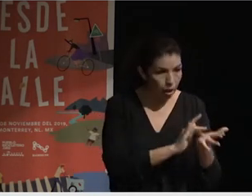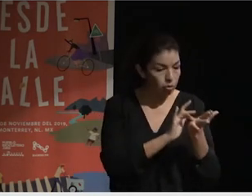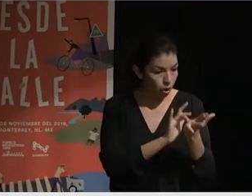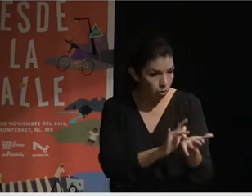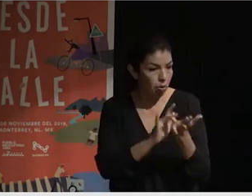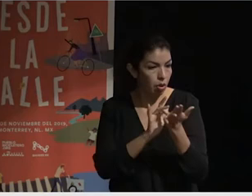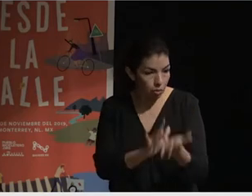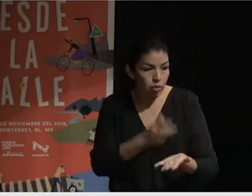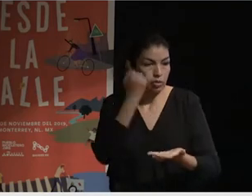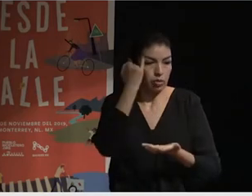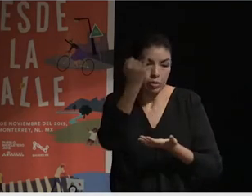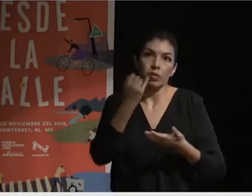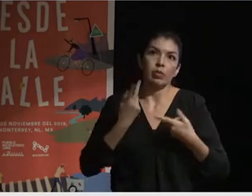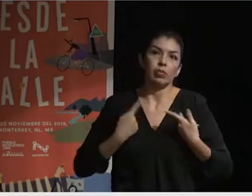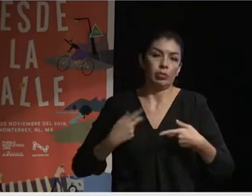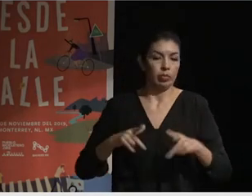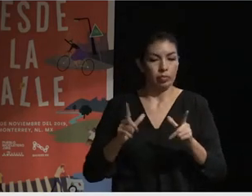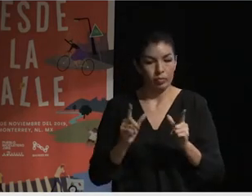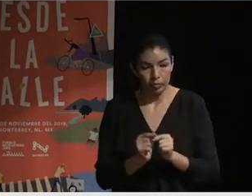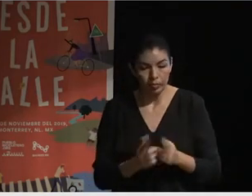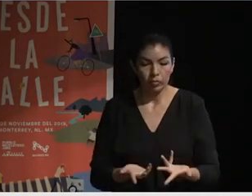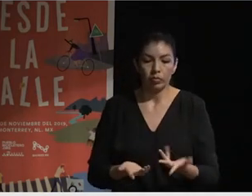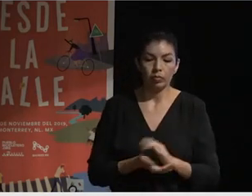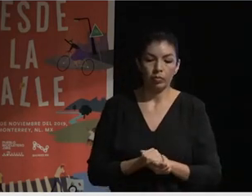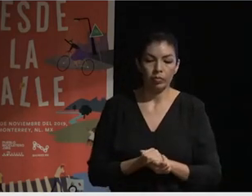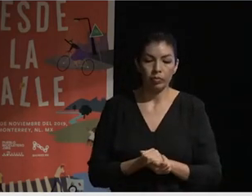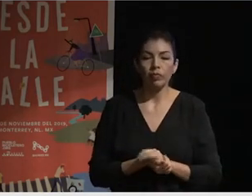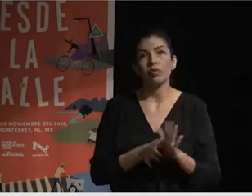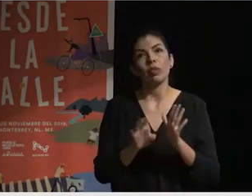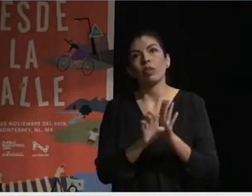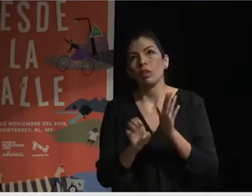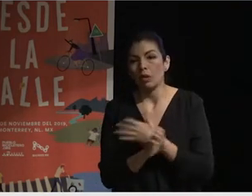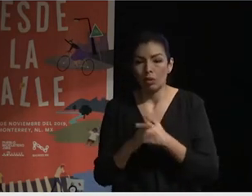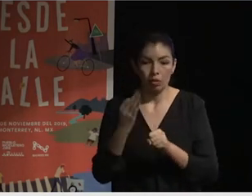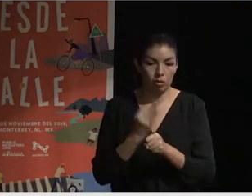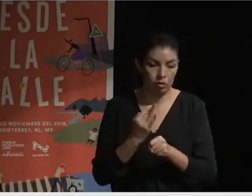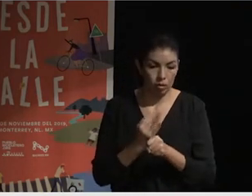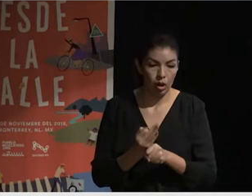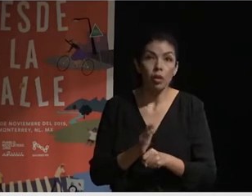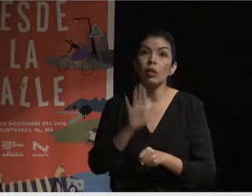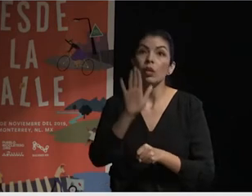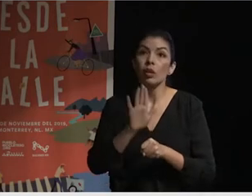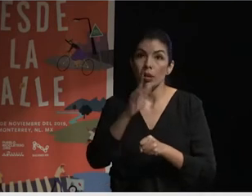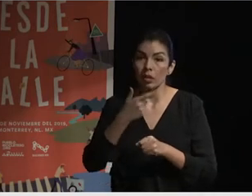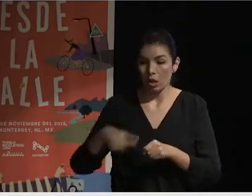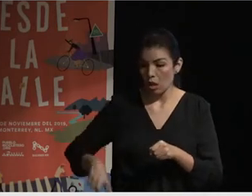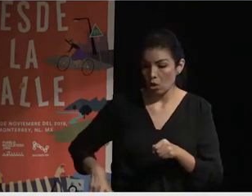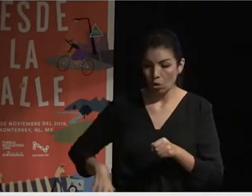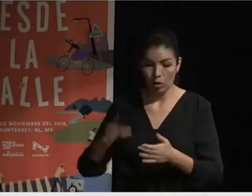antes el Estado, y ahora ya las soltó, ¿no?, se pasan al libre mercado y simplemente se vuelve un regulador de, ¿no? Entonces